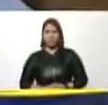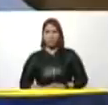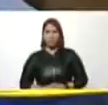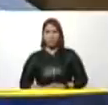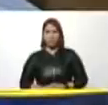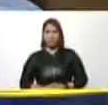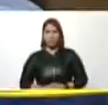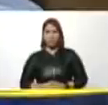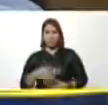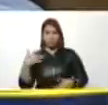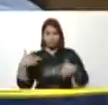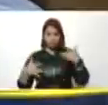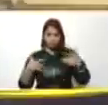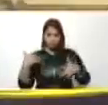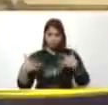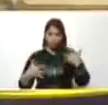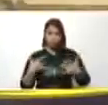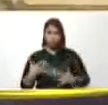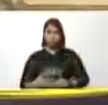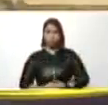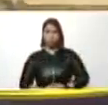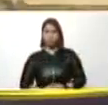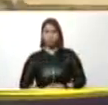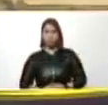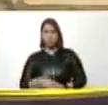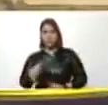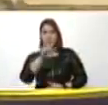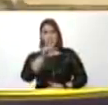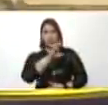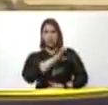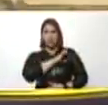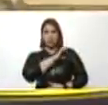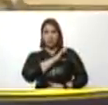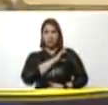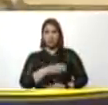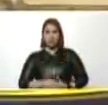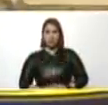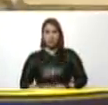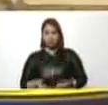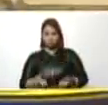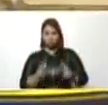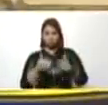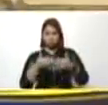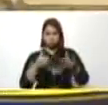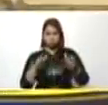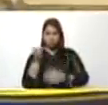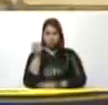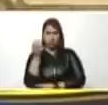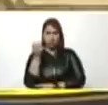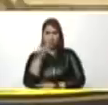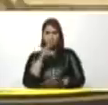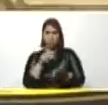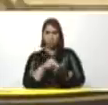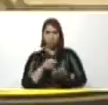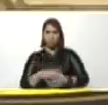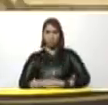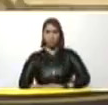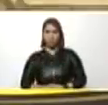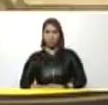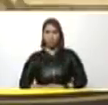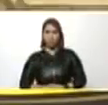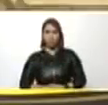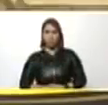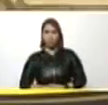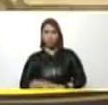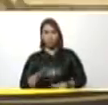el acto del 5 de enero para la instalación de la Asamblea Nacional. Quizás